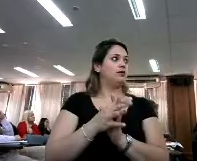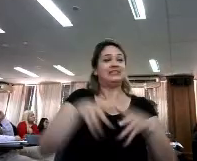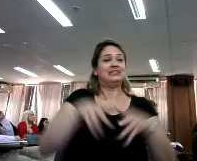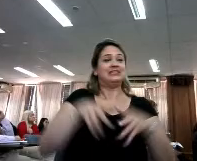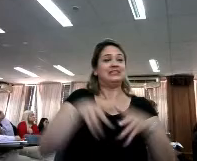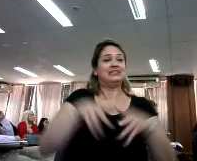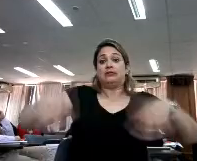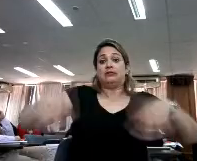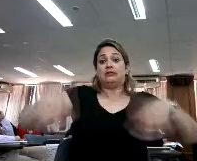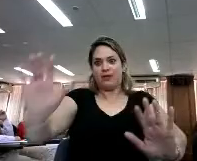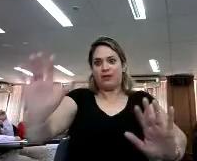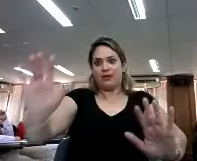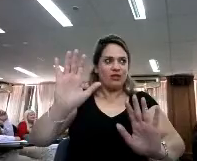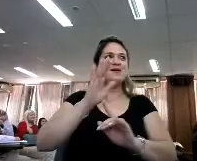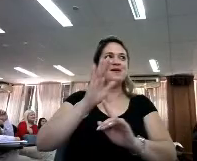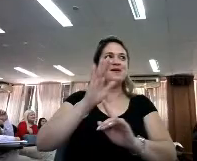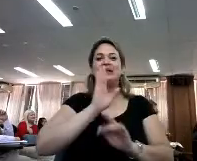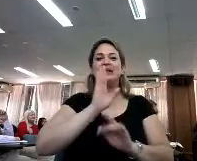¿vale?